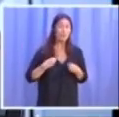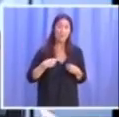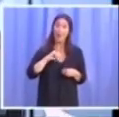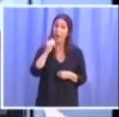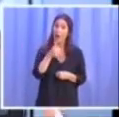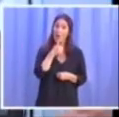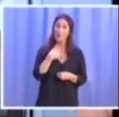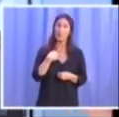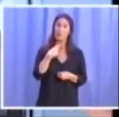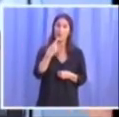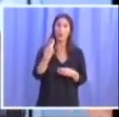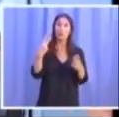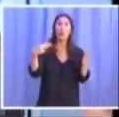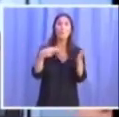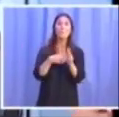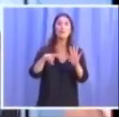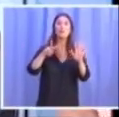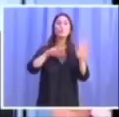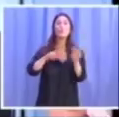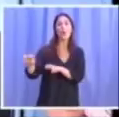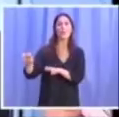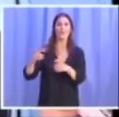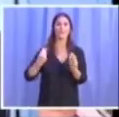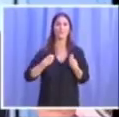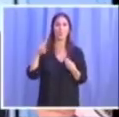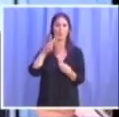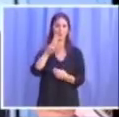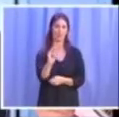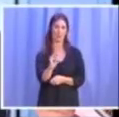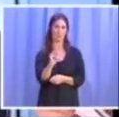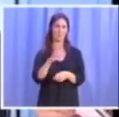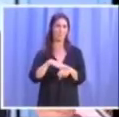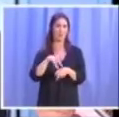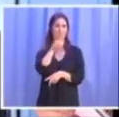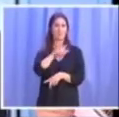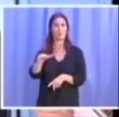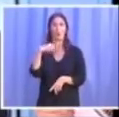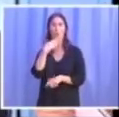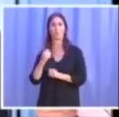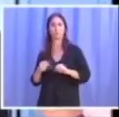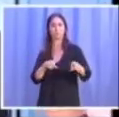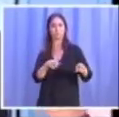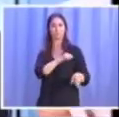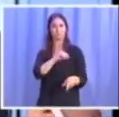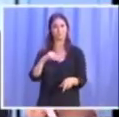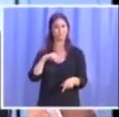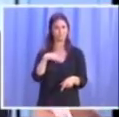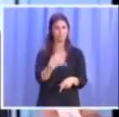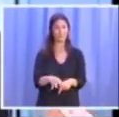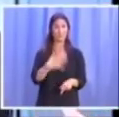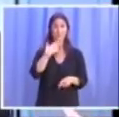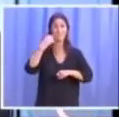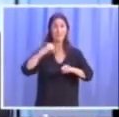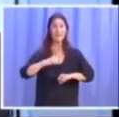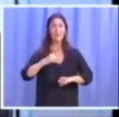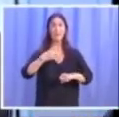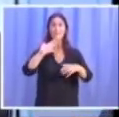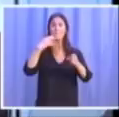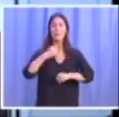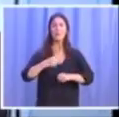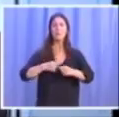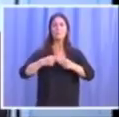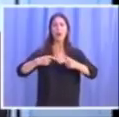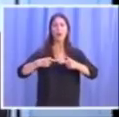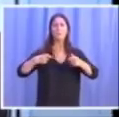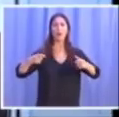diciendo, 2.000 nuevas viviendas de protección oficial para la emancipación de los más jóvenes. Para los mayores cada vez, hay más mayores